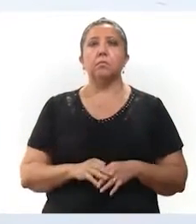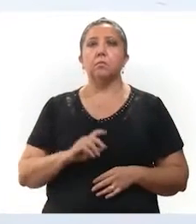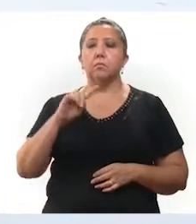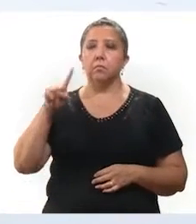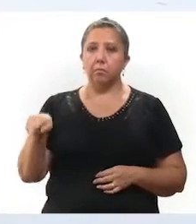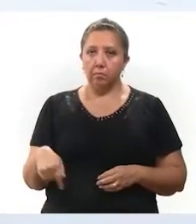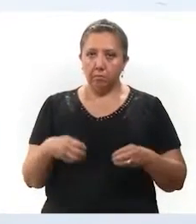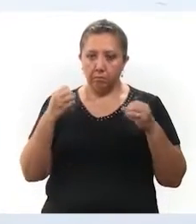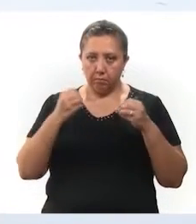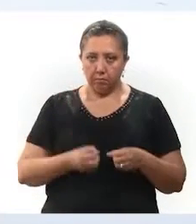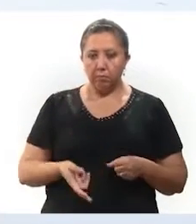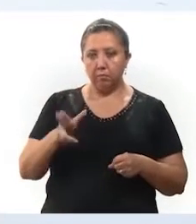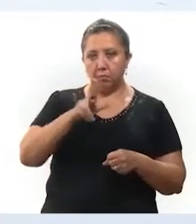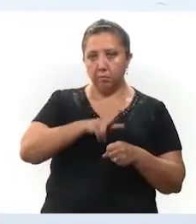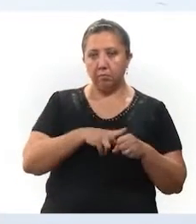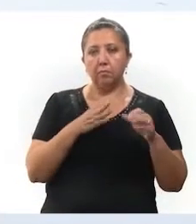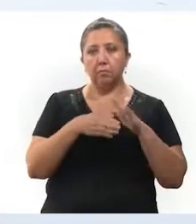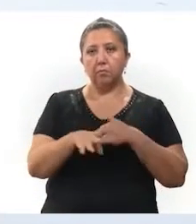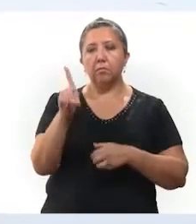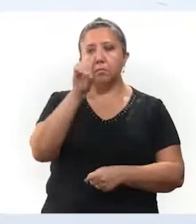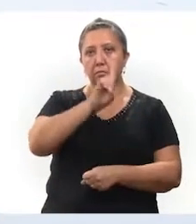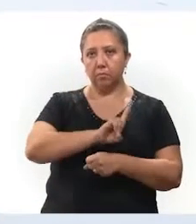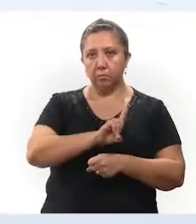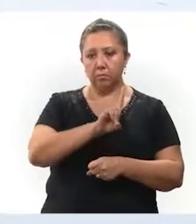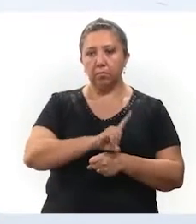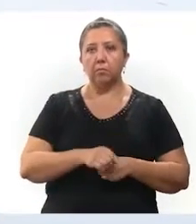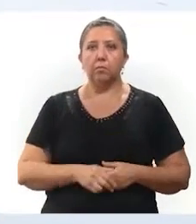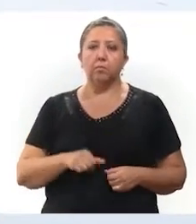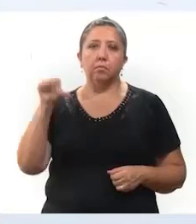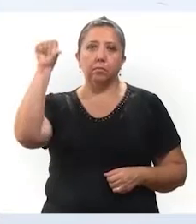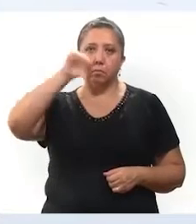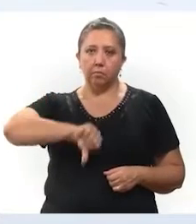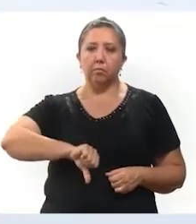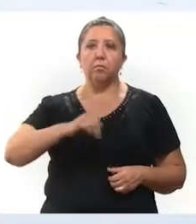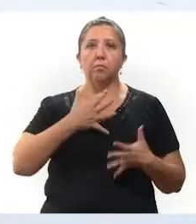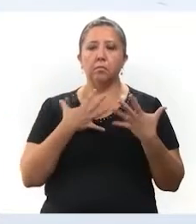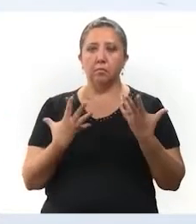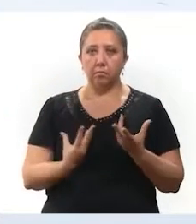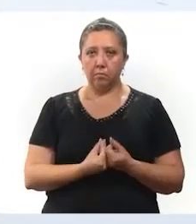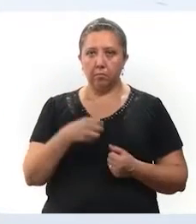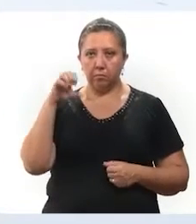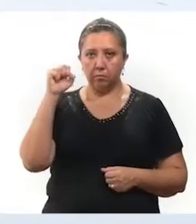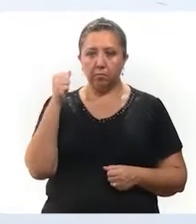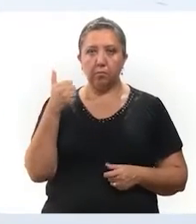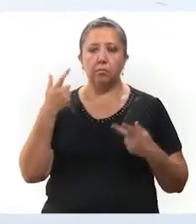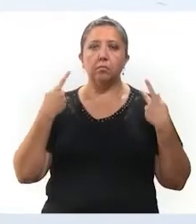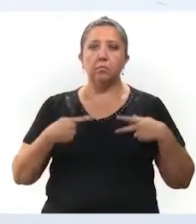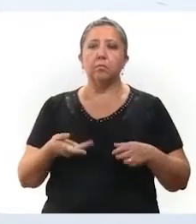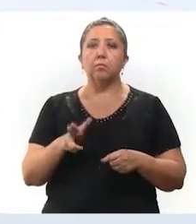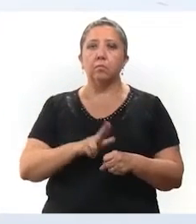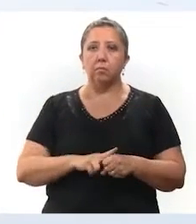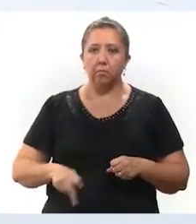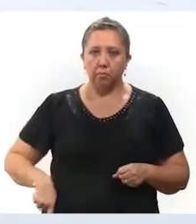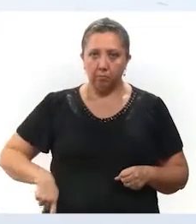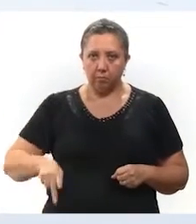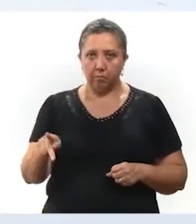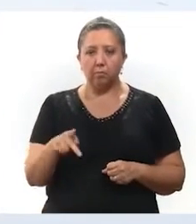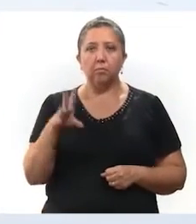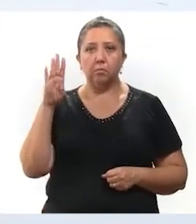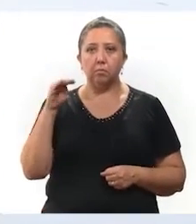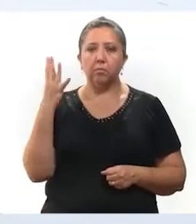más importantes son la ocupación hospitalaria y los ingresos diarios. El día de hoy tenemos 66 pacientes en hospitales públicos,